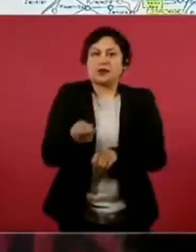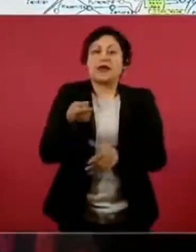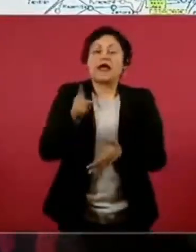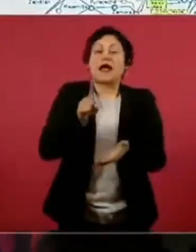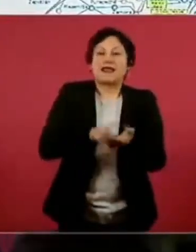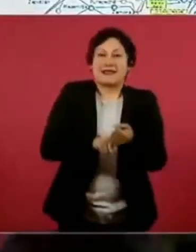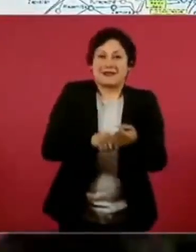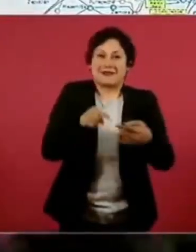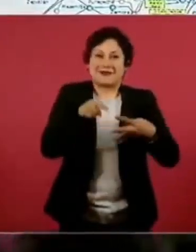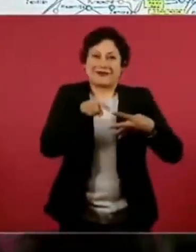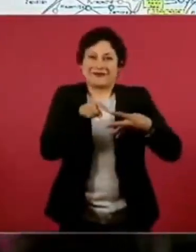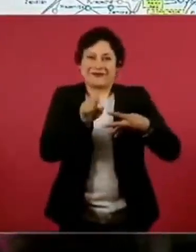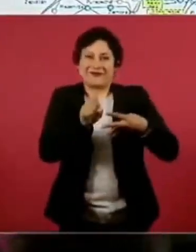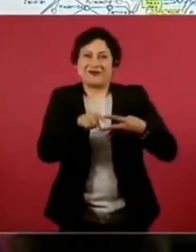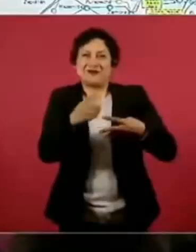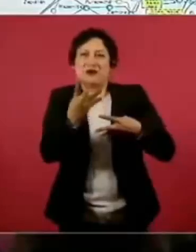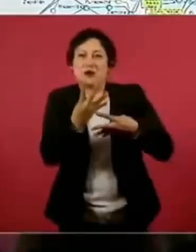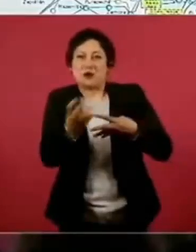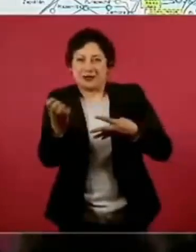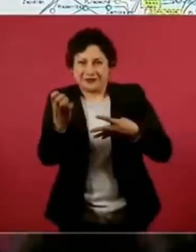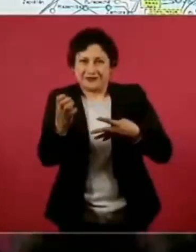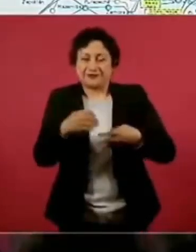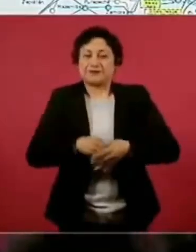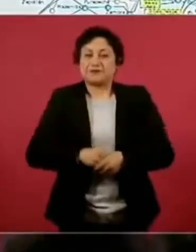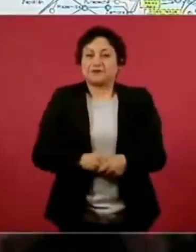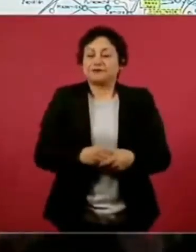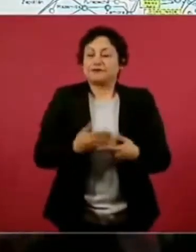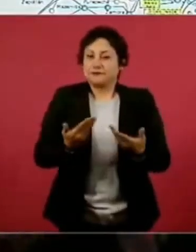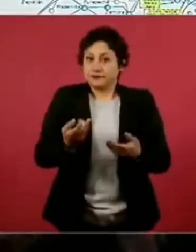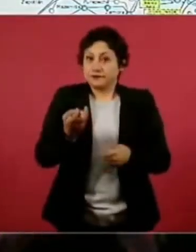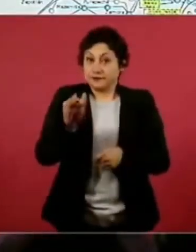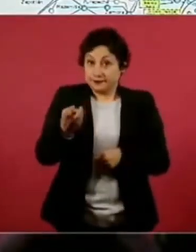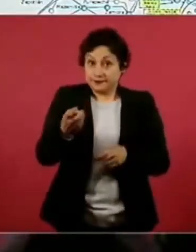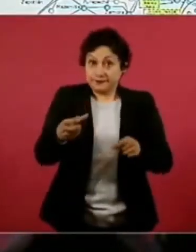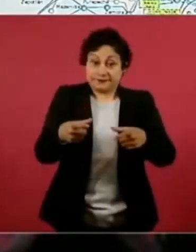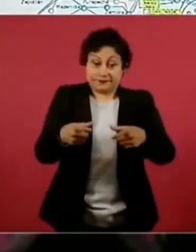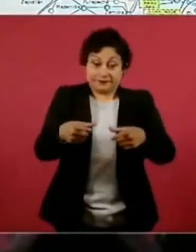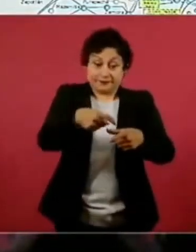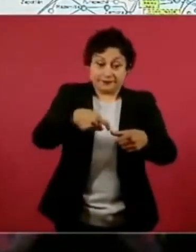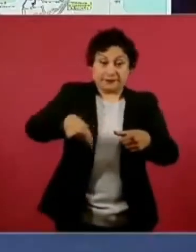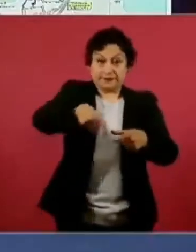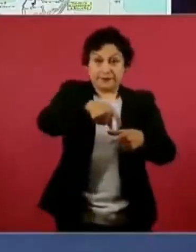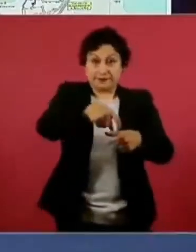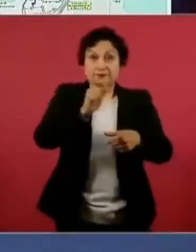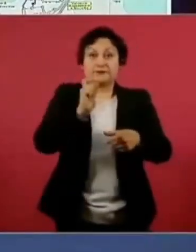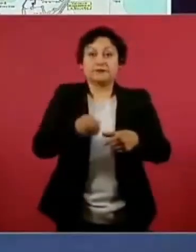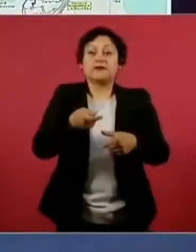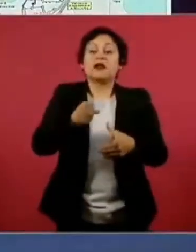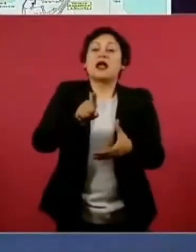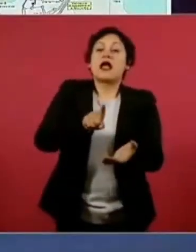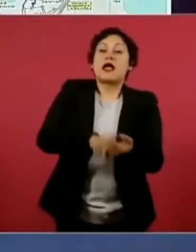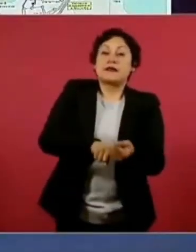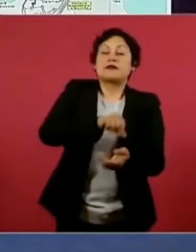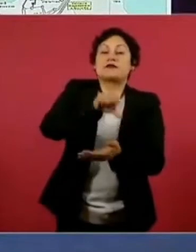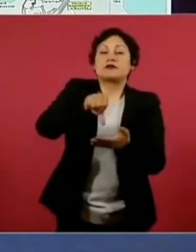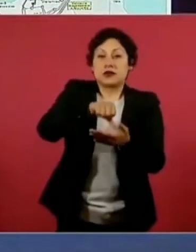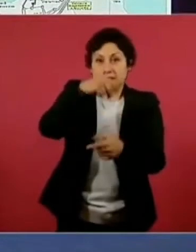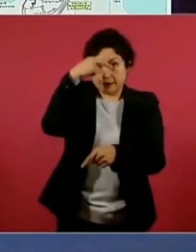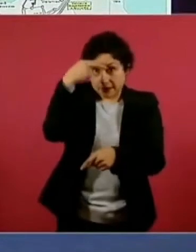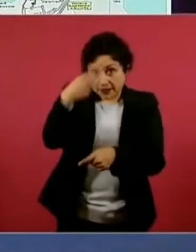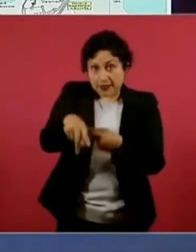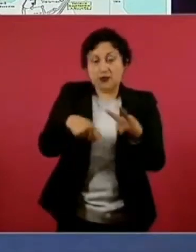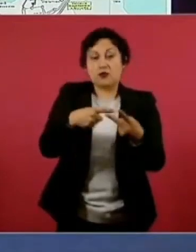400. Entonces, bueno, este anillo, ¿verdad?, incluye lo que es la Ciudad de México, el Estado de